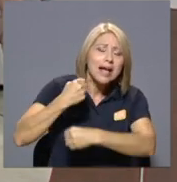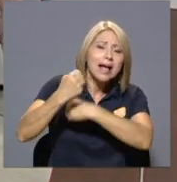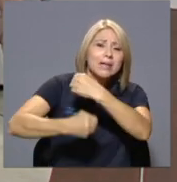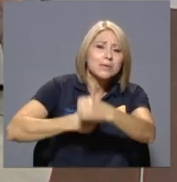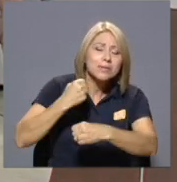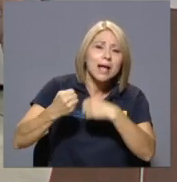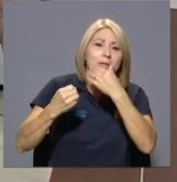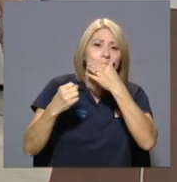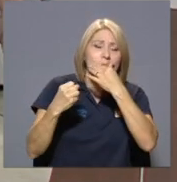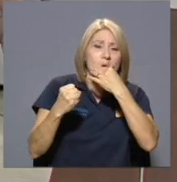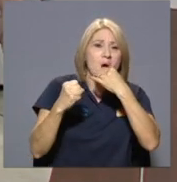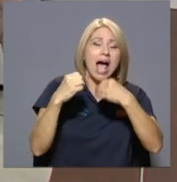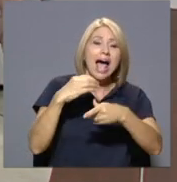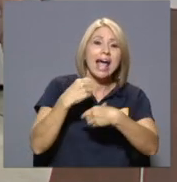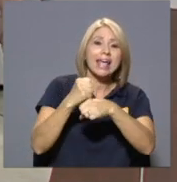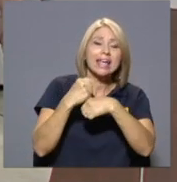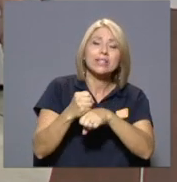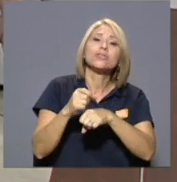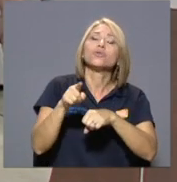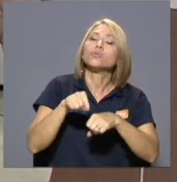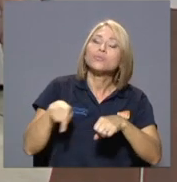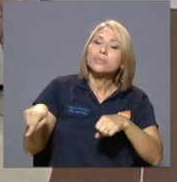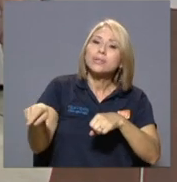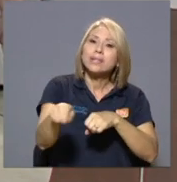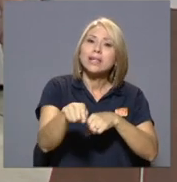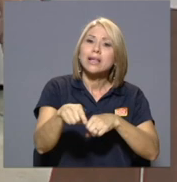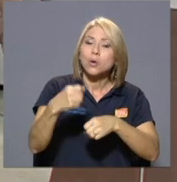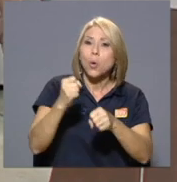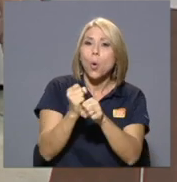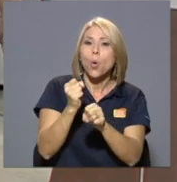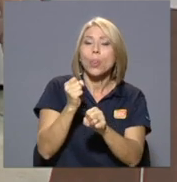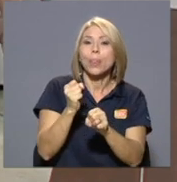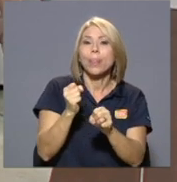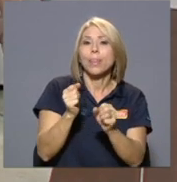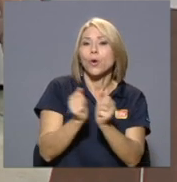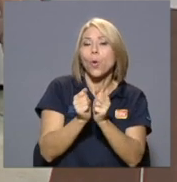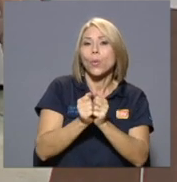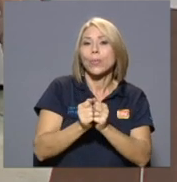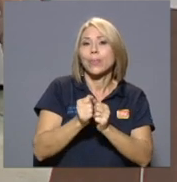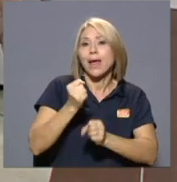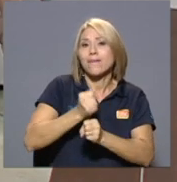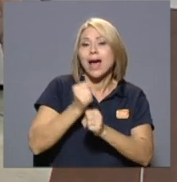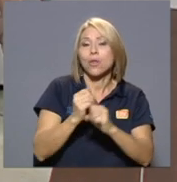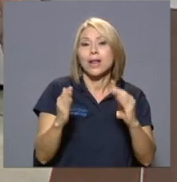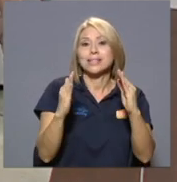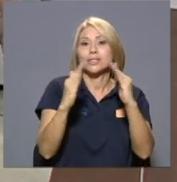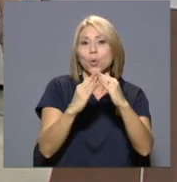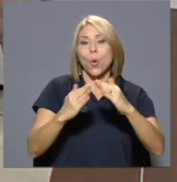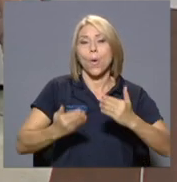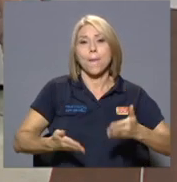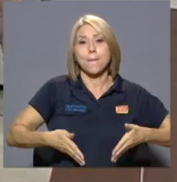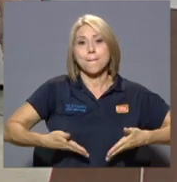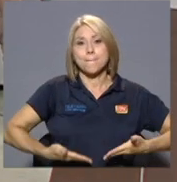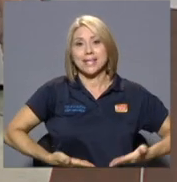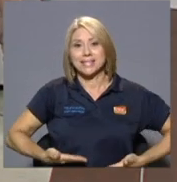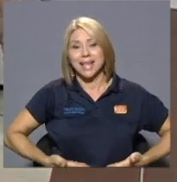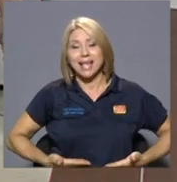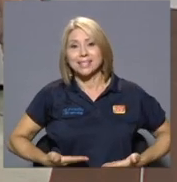marco de las trabajadoras domésticas, y que inclusive tenía que ver específicamente con la forma en la que podrían